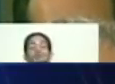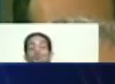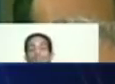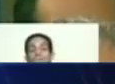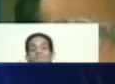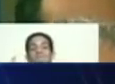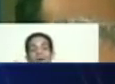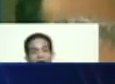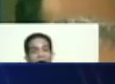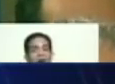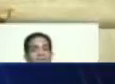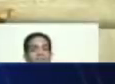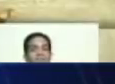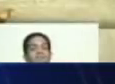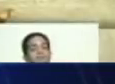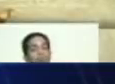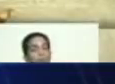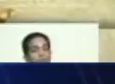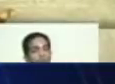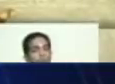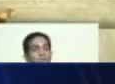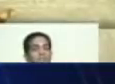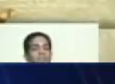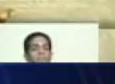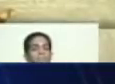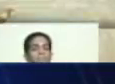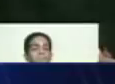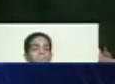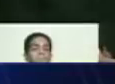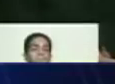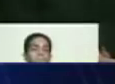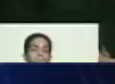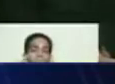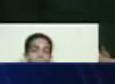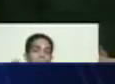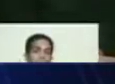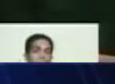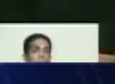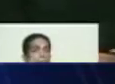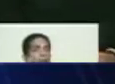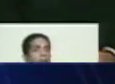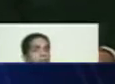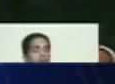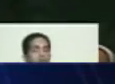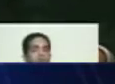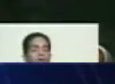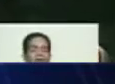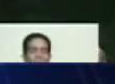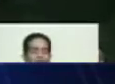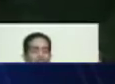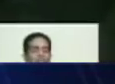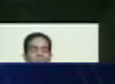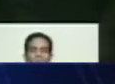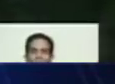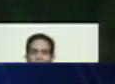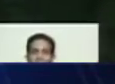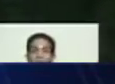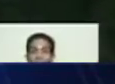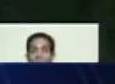señor presidente, de que podamos realizar la reconversión monetaria en la fecha indicada por su